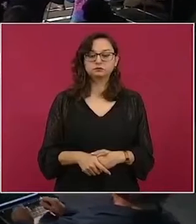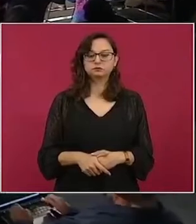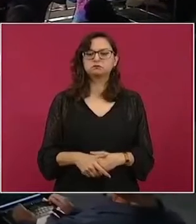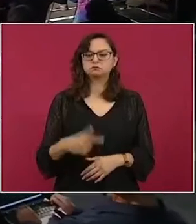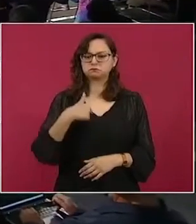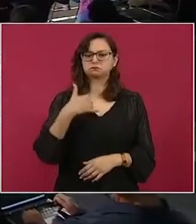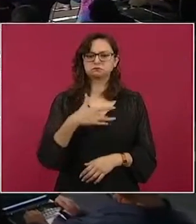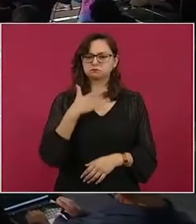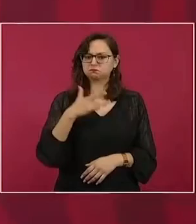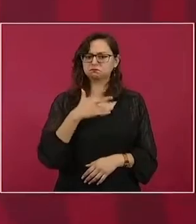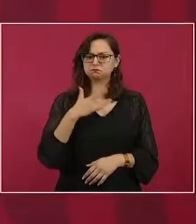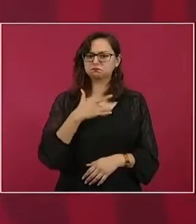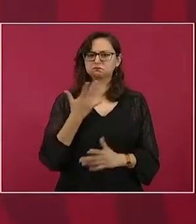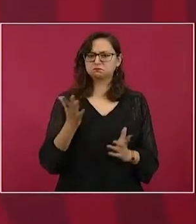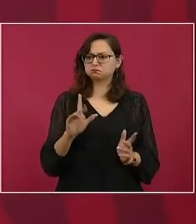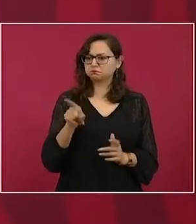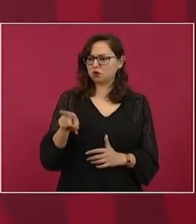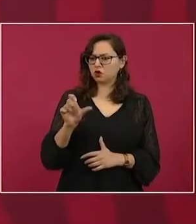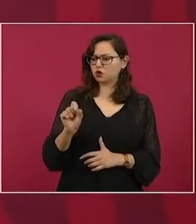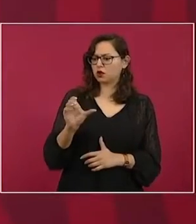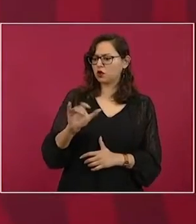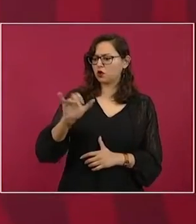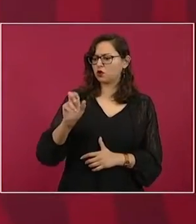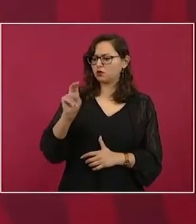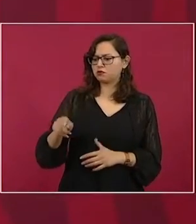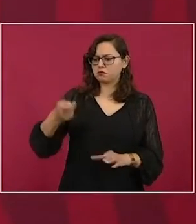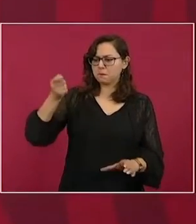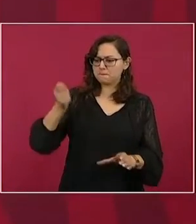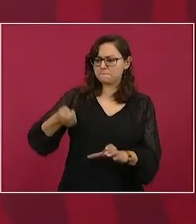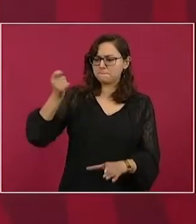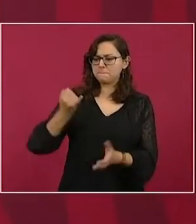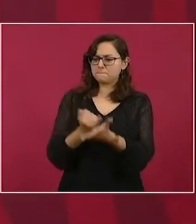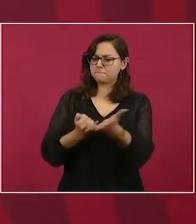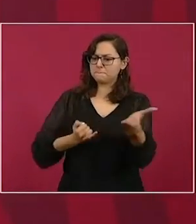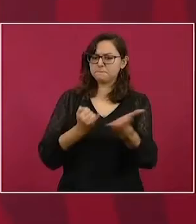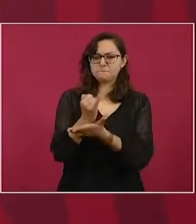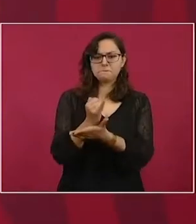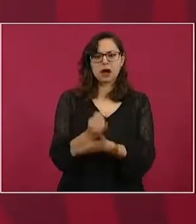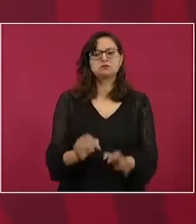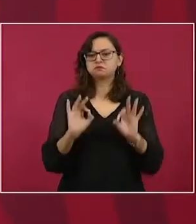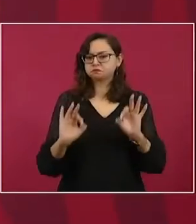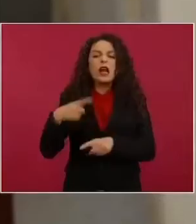Nacional de Identificación Humana va a ayudar mucho en la búsqueda de desaparecidos.